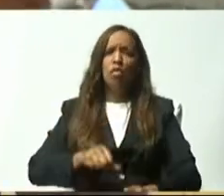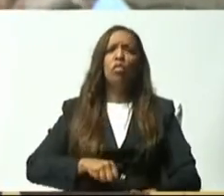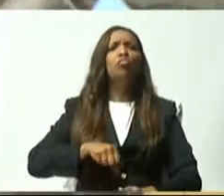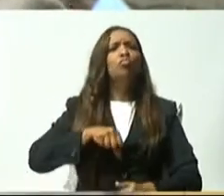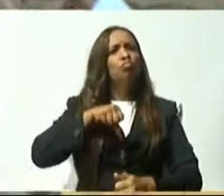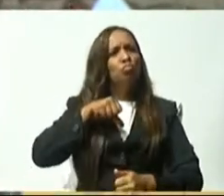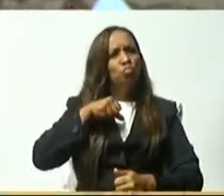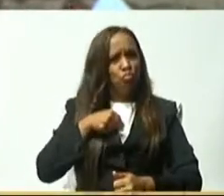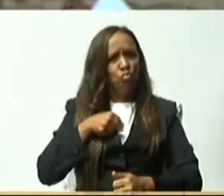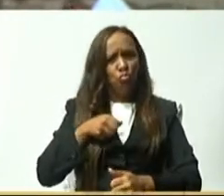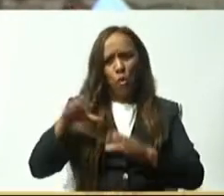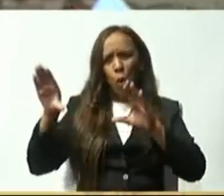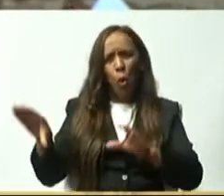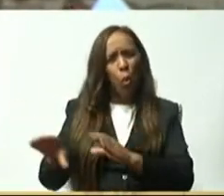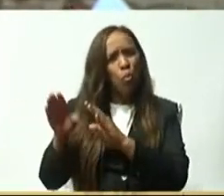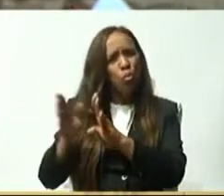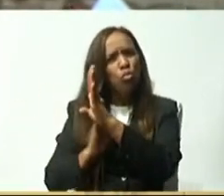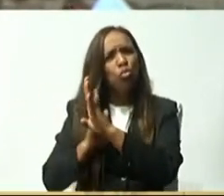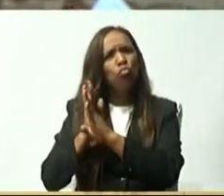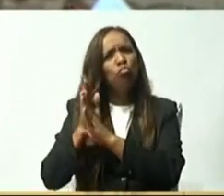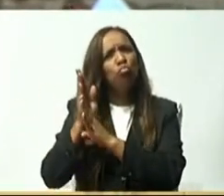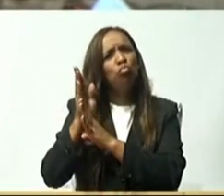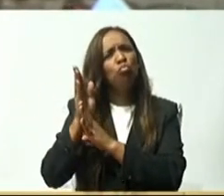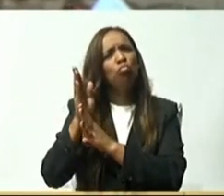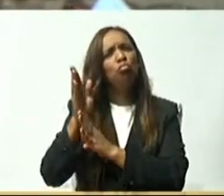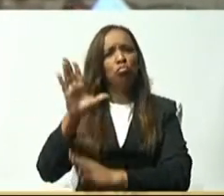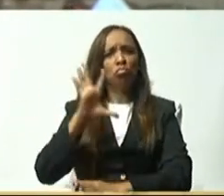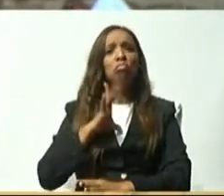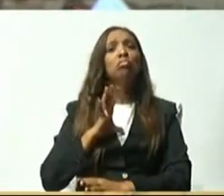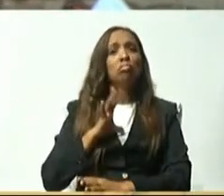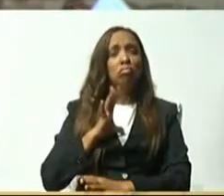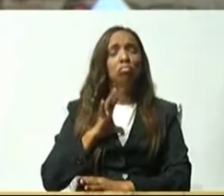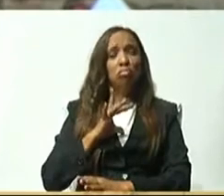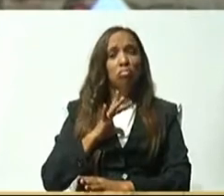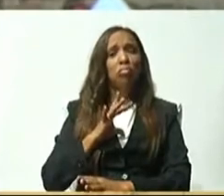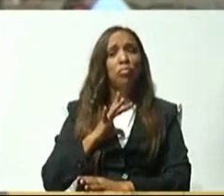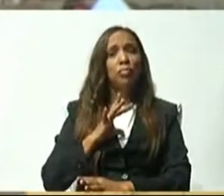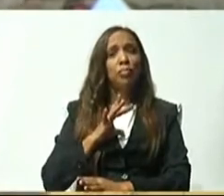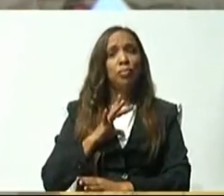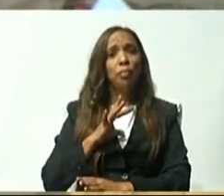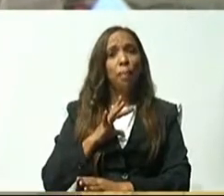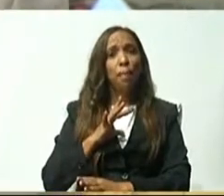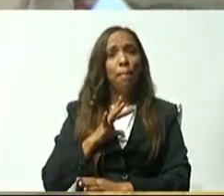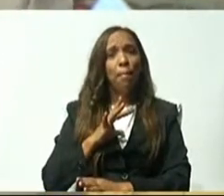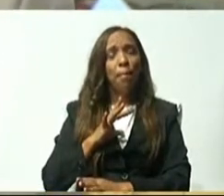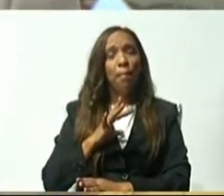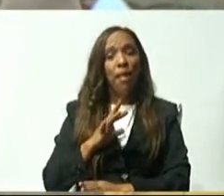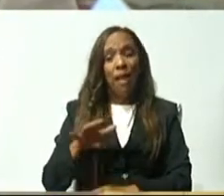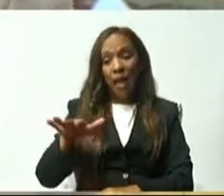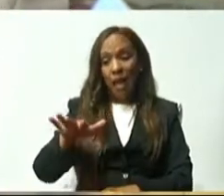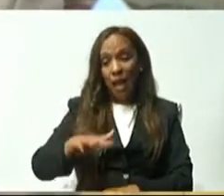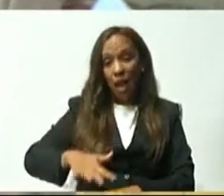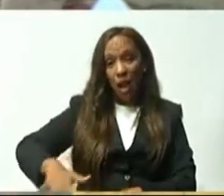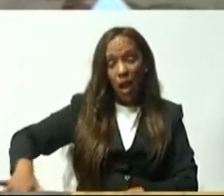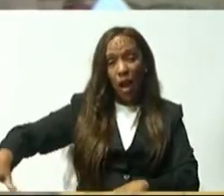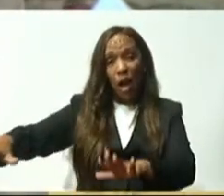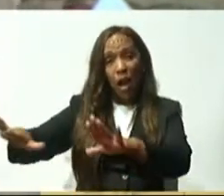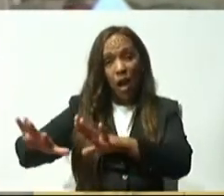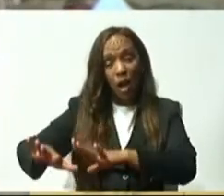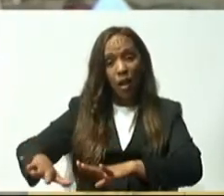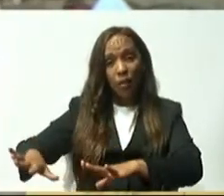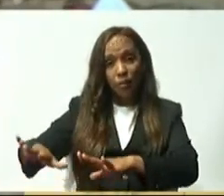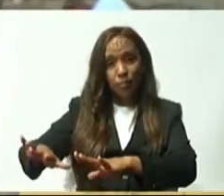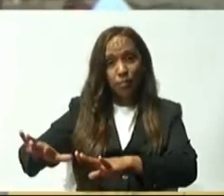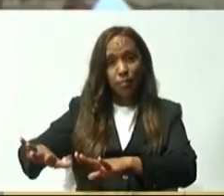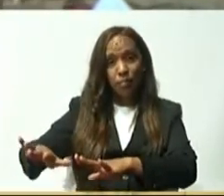En mi barrio natal, que vuelvo y reitero, nací, me crié, me desarrollé y vivo todavía en mi